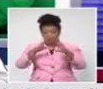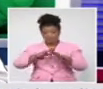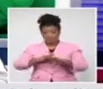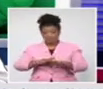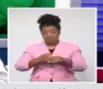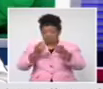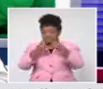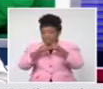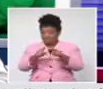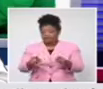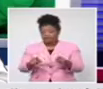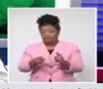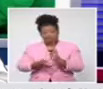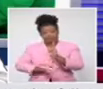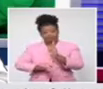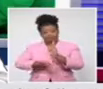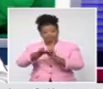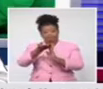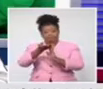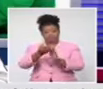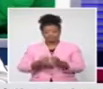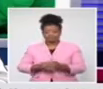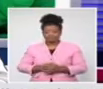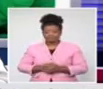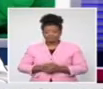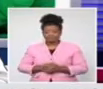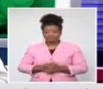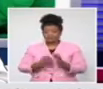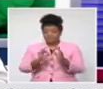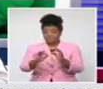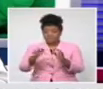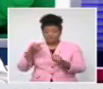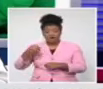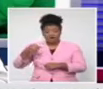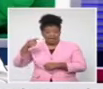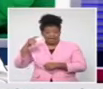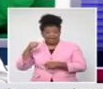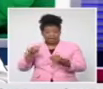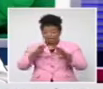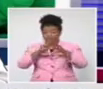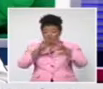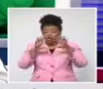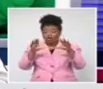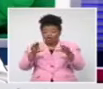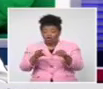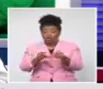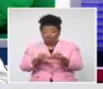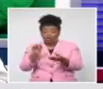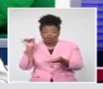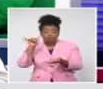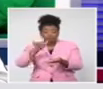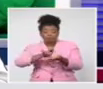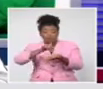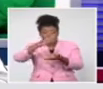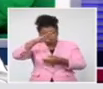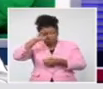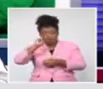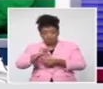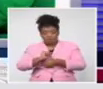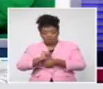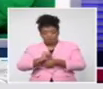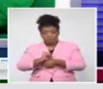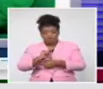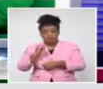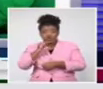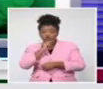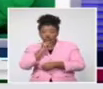aporta un número importante. De esta forma, ayer todos los casos importados en Cuba, procedentes de Rusia